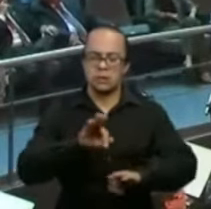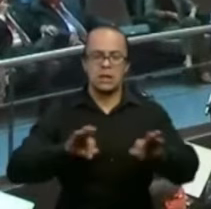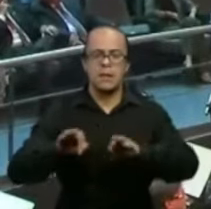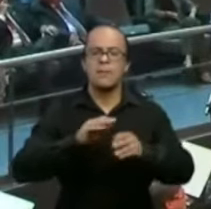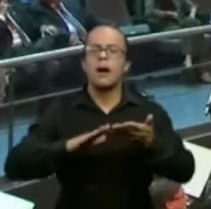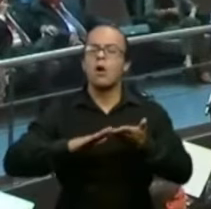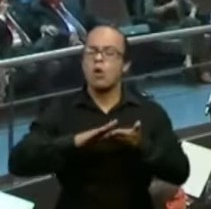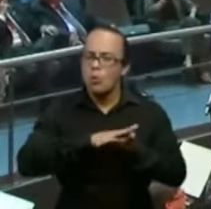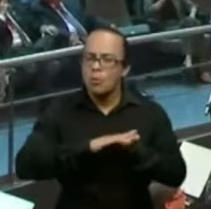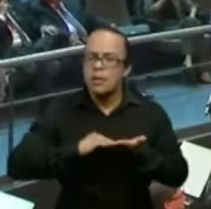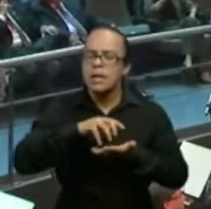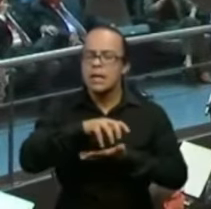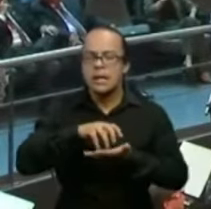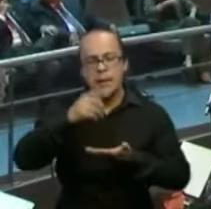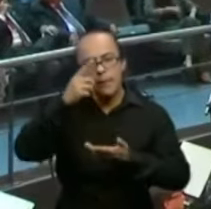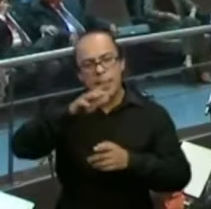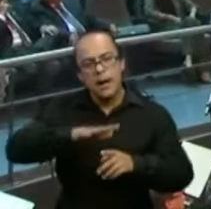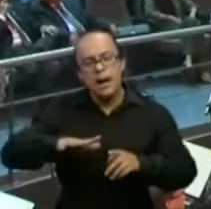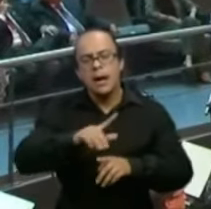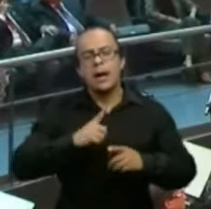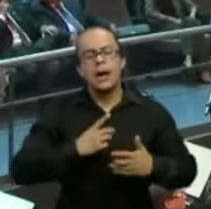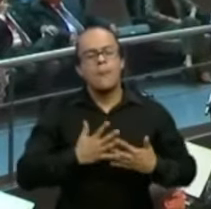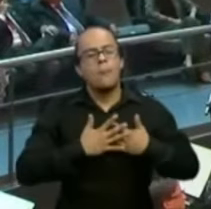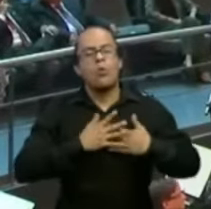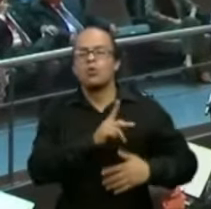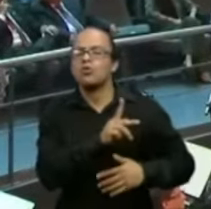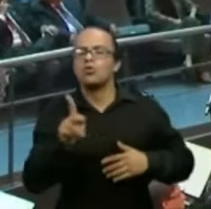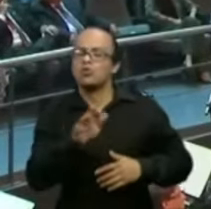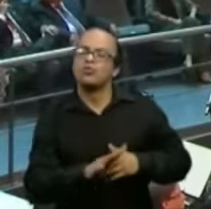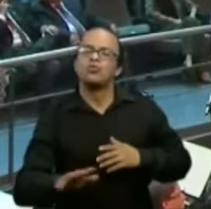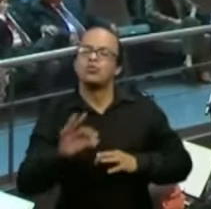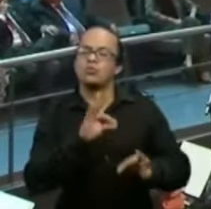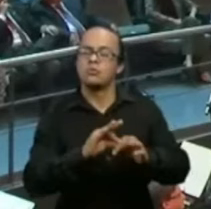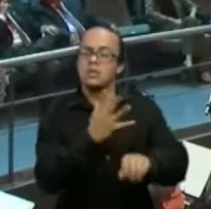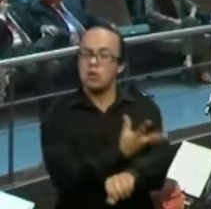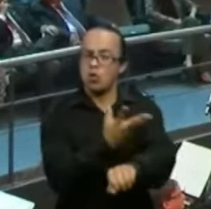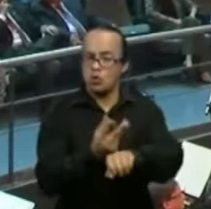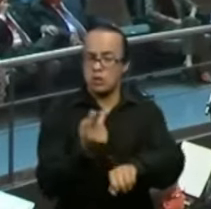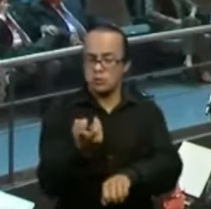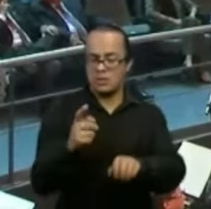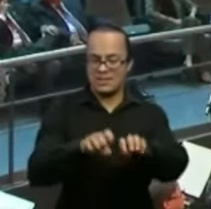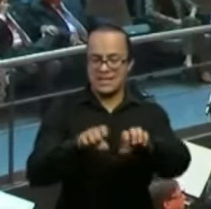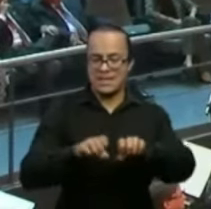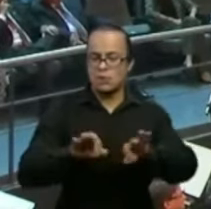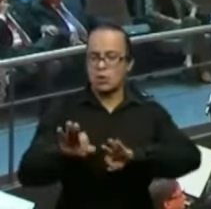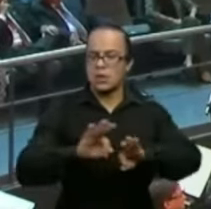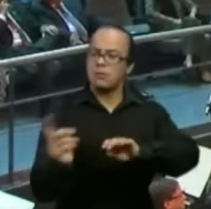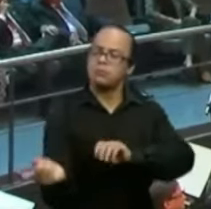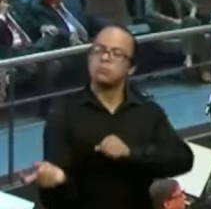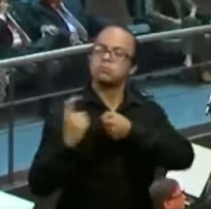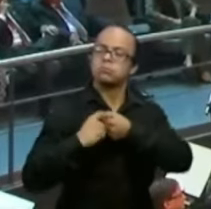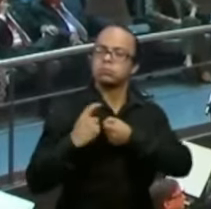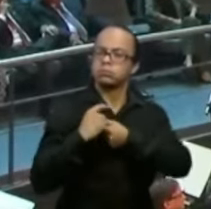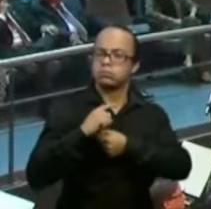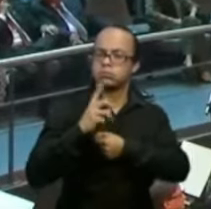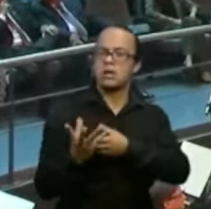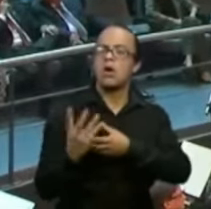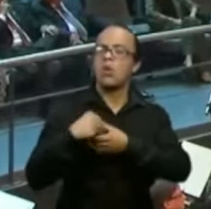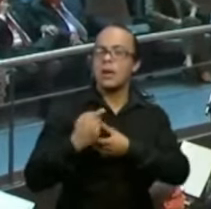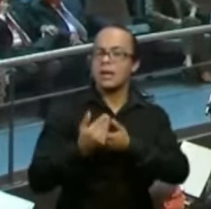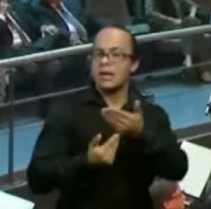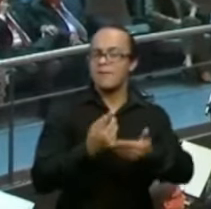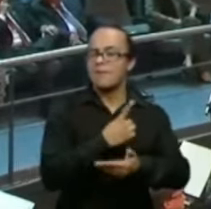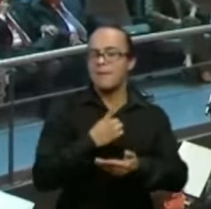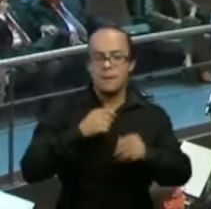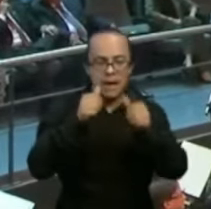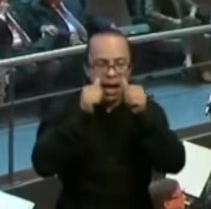con amor al pueblo y con honestidad. Quien se integre a mi equipo de trabajo tendrá como única vocación servir al